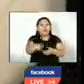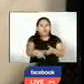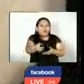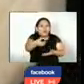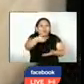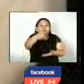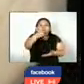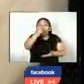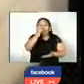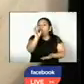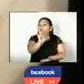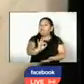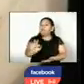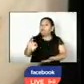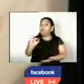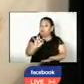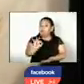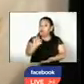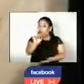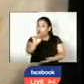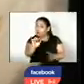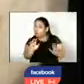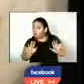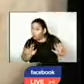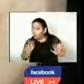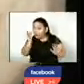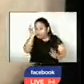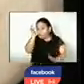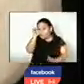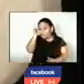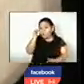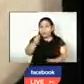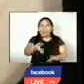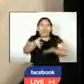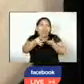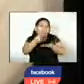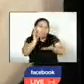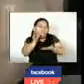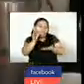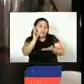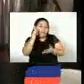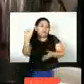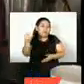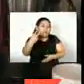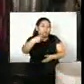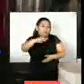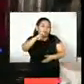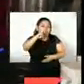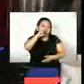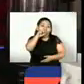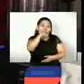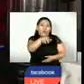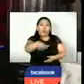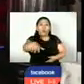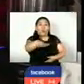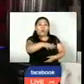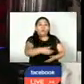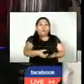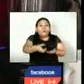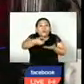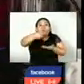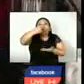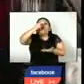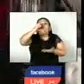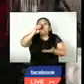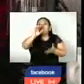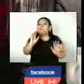bebida de calidad y si usted opta por café tomará estrictamente de altura las bebidas de este